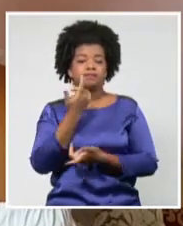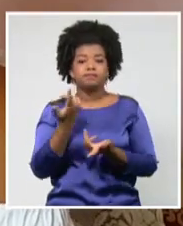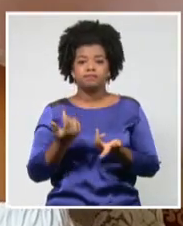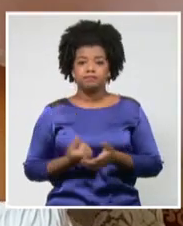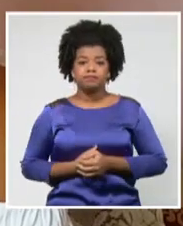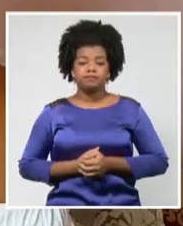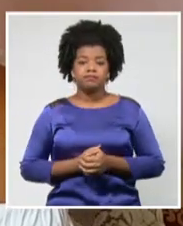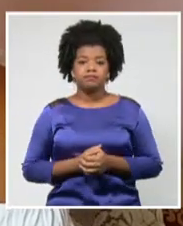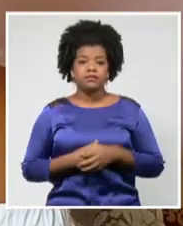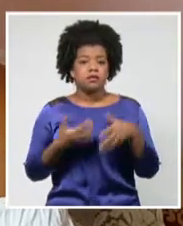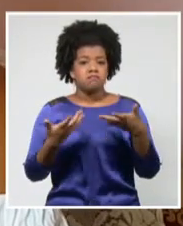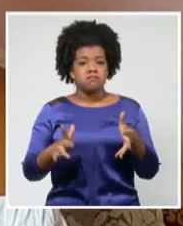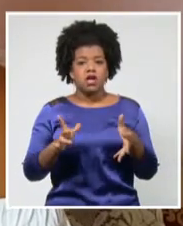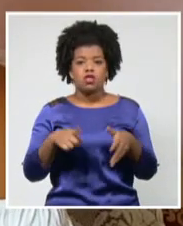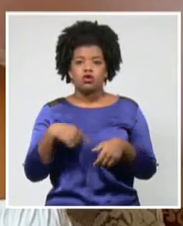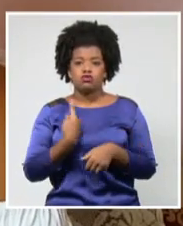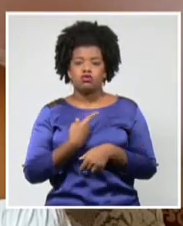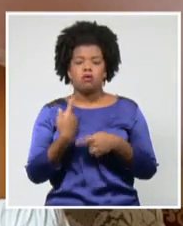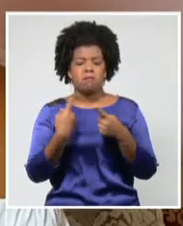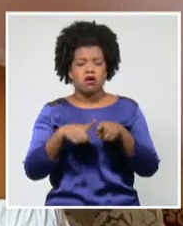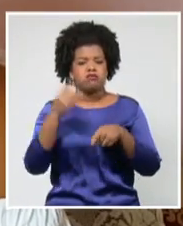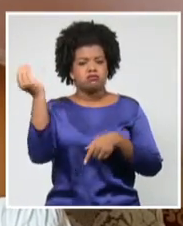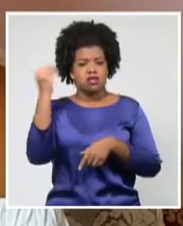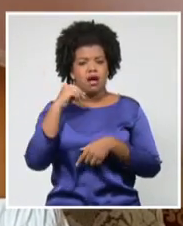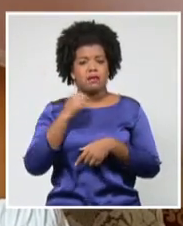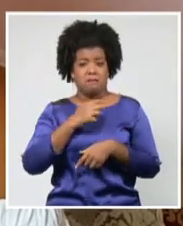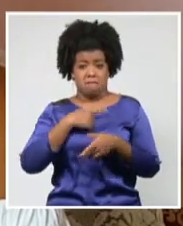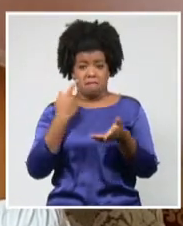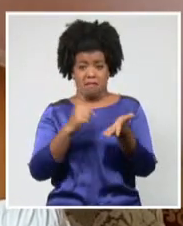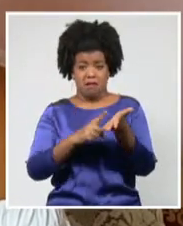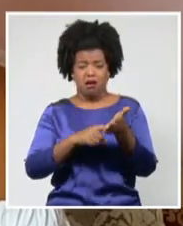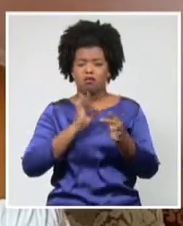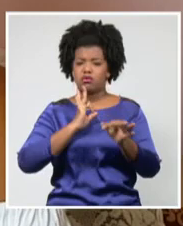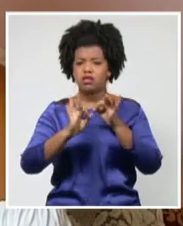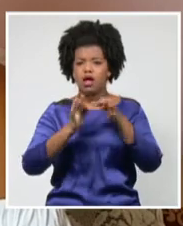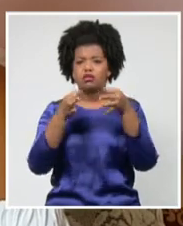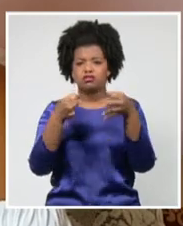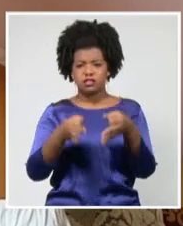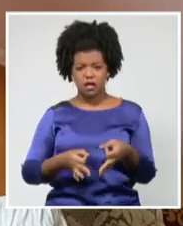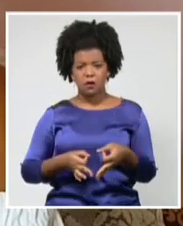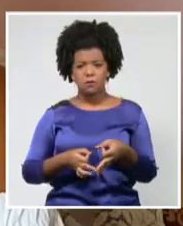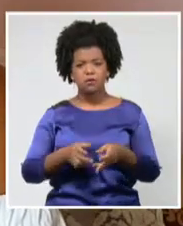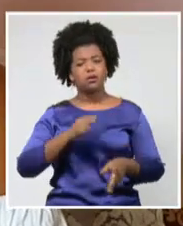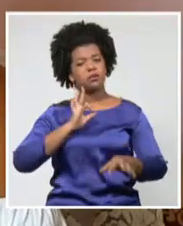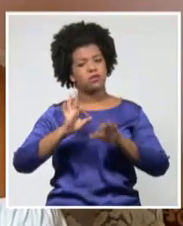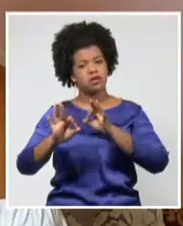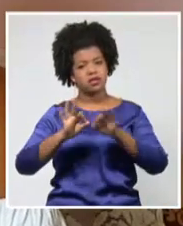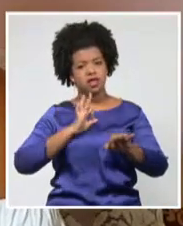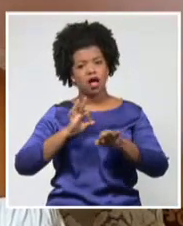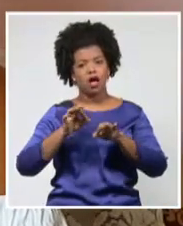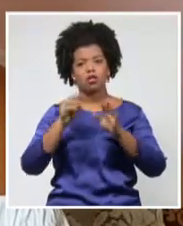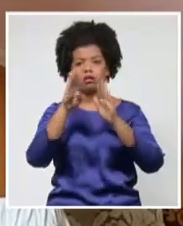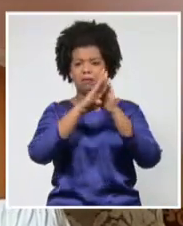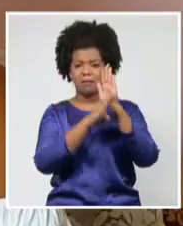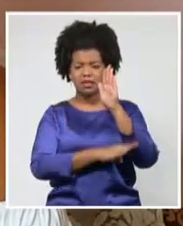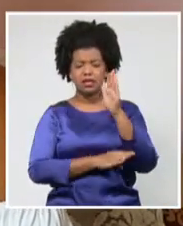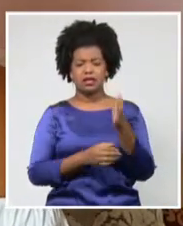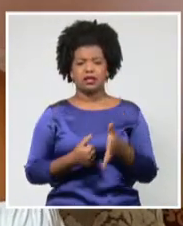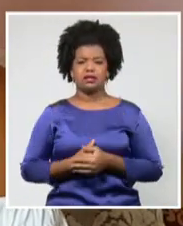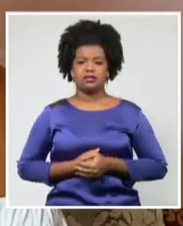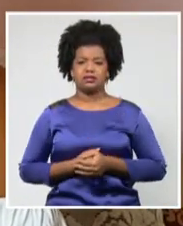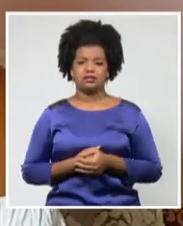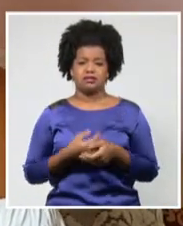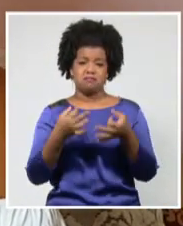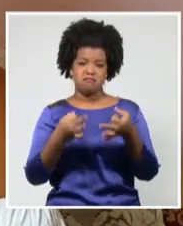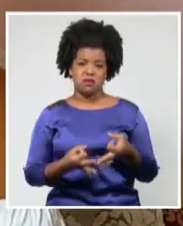y miedo siempre tuvimos, pero convencidos de que iba a estar seguro, de que se iba a cuidar, de que iba a tomar todas las medidas. Y por